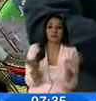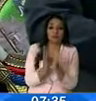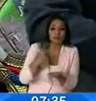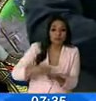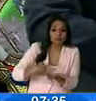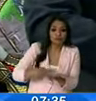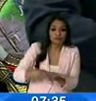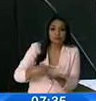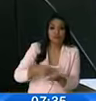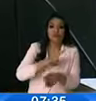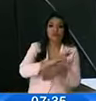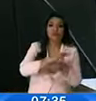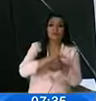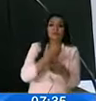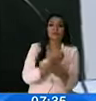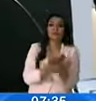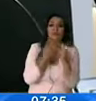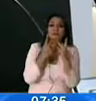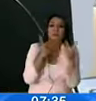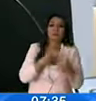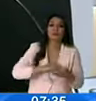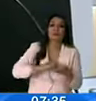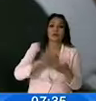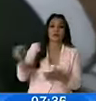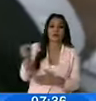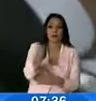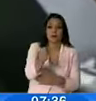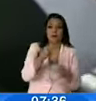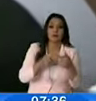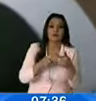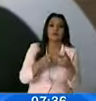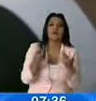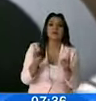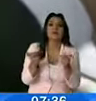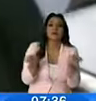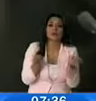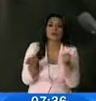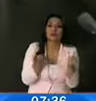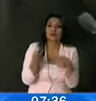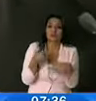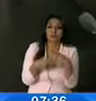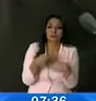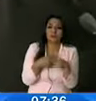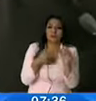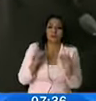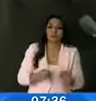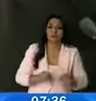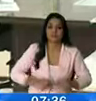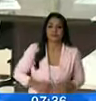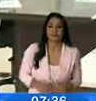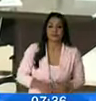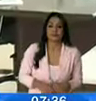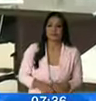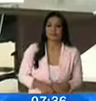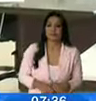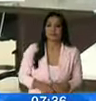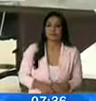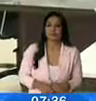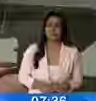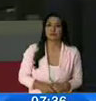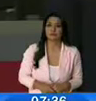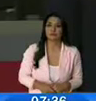para Superintendente de Economía Popular y Solidaria y de Control de Poder de Mercado, informó Héctor Romero.